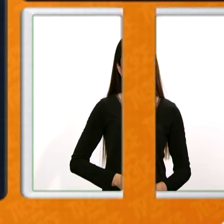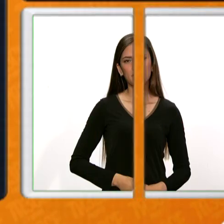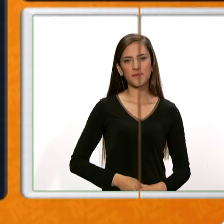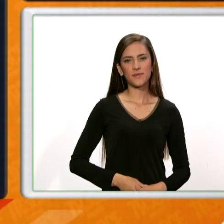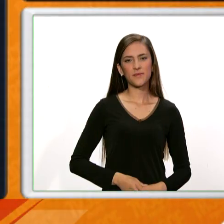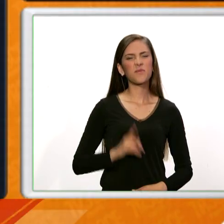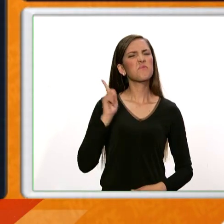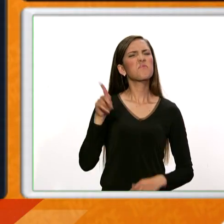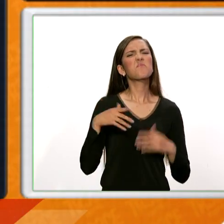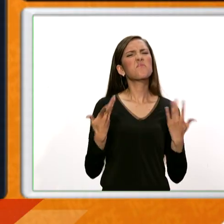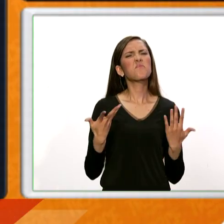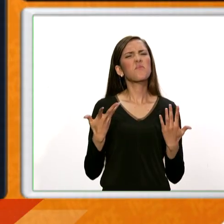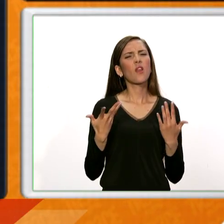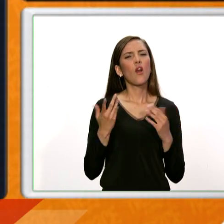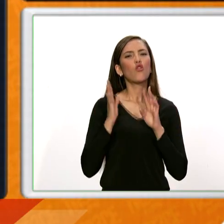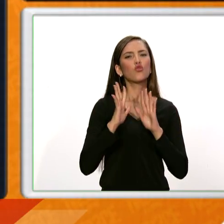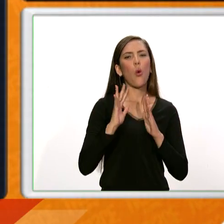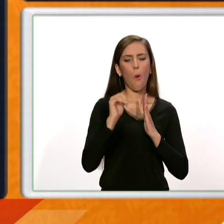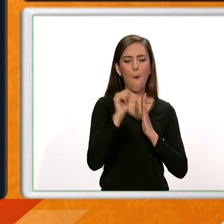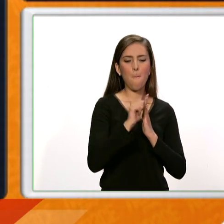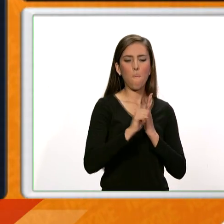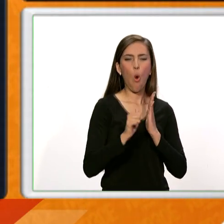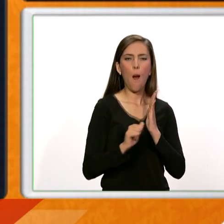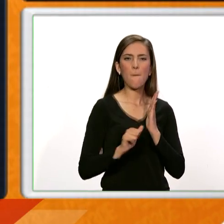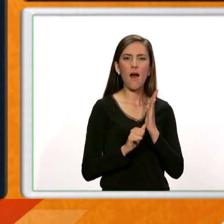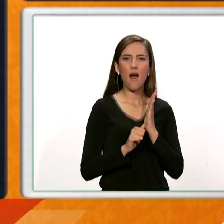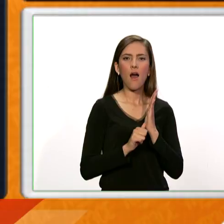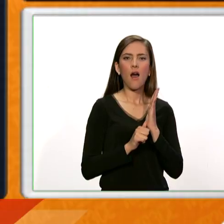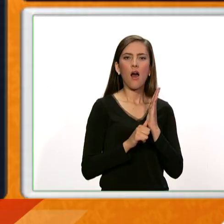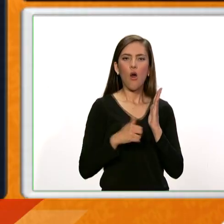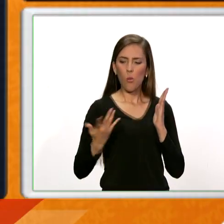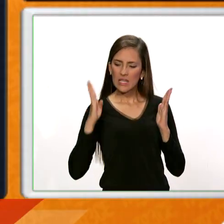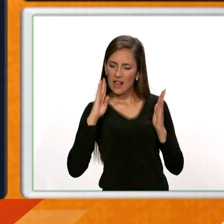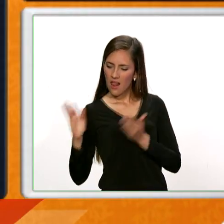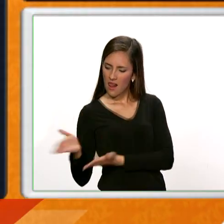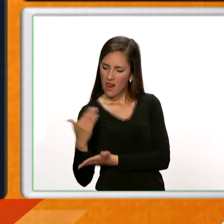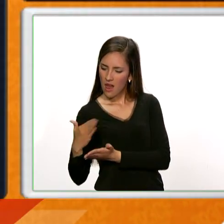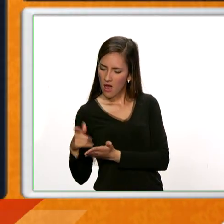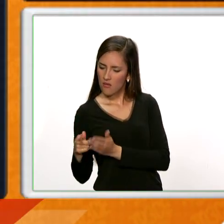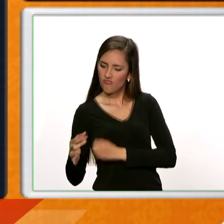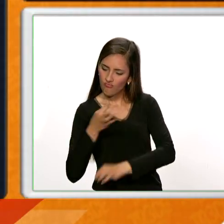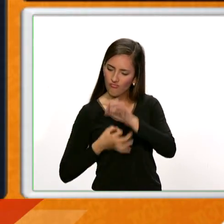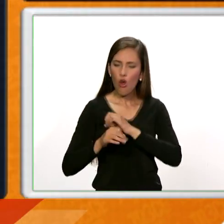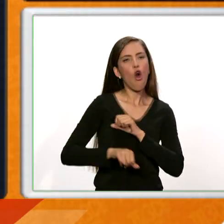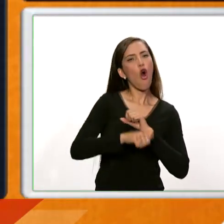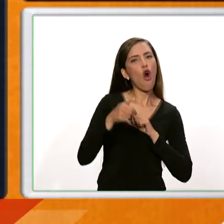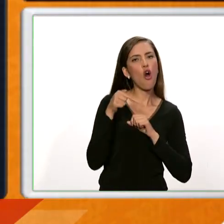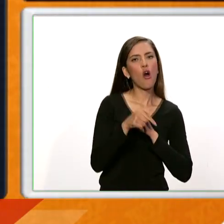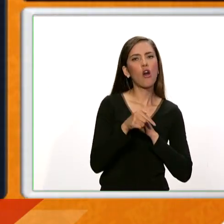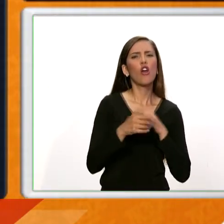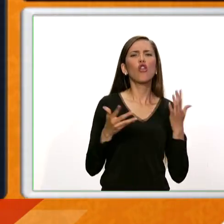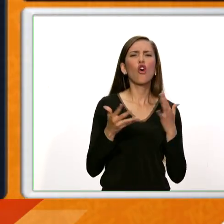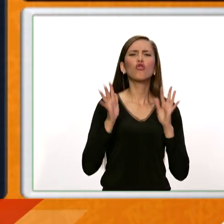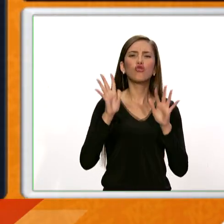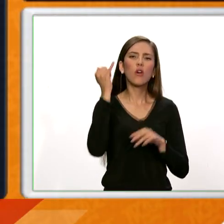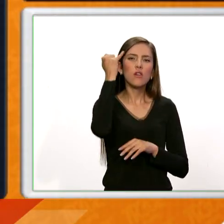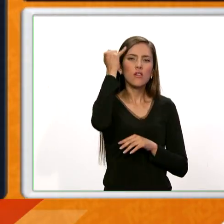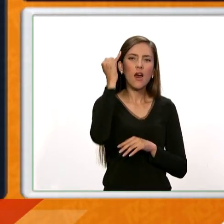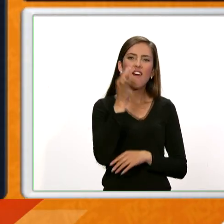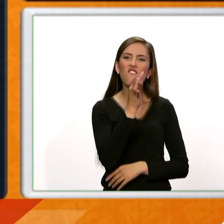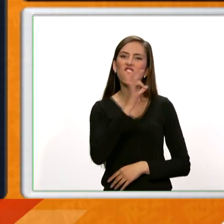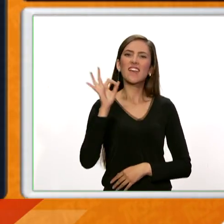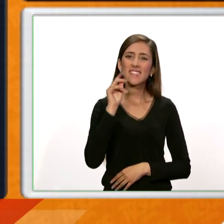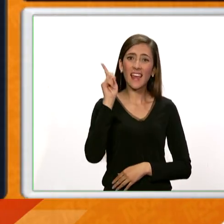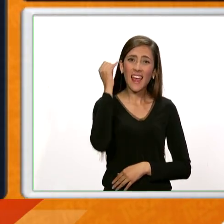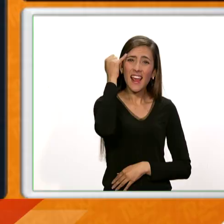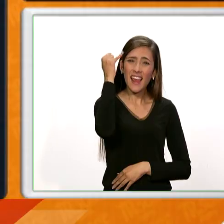Se trata de una nueva aplicación que adaptará los libros para usted. Sí, señores. Es una app francesa creada por una